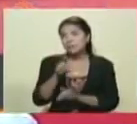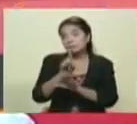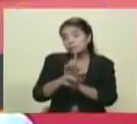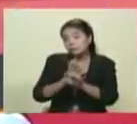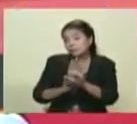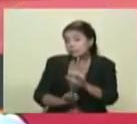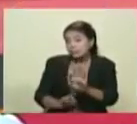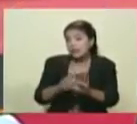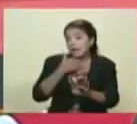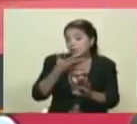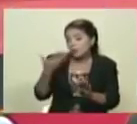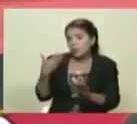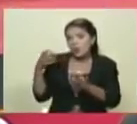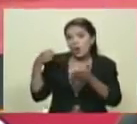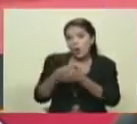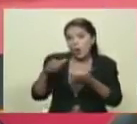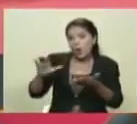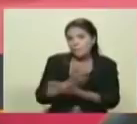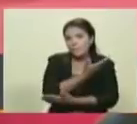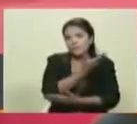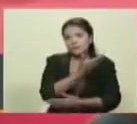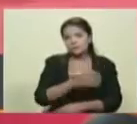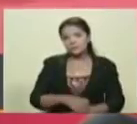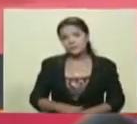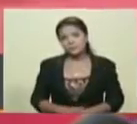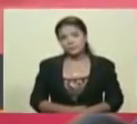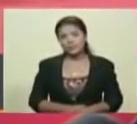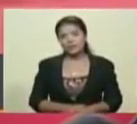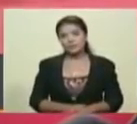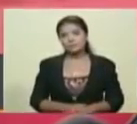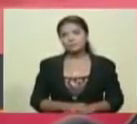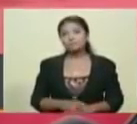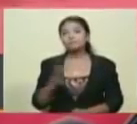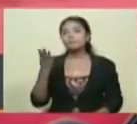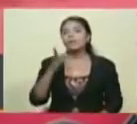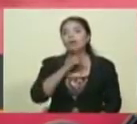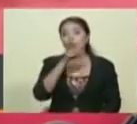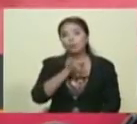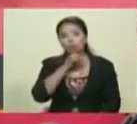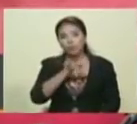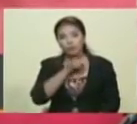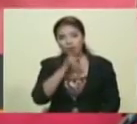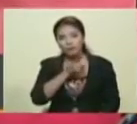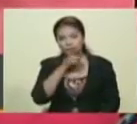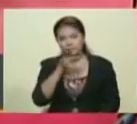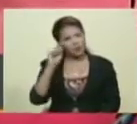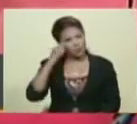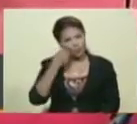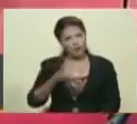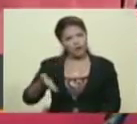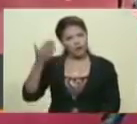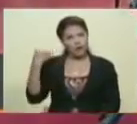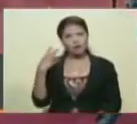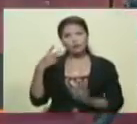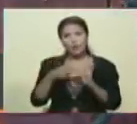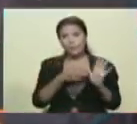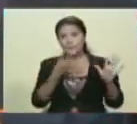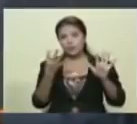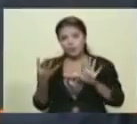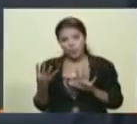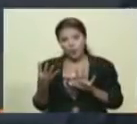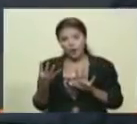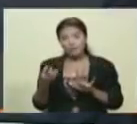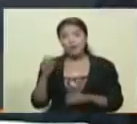más recientes golpes de Estado que vivió la región. En Honduras, recordemos,